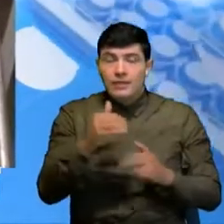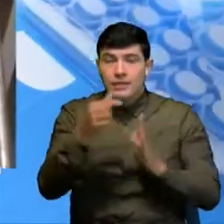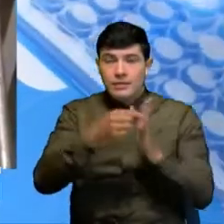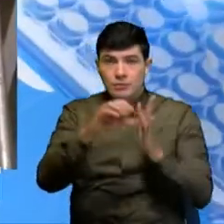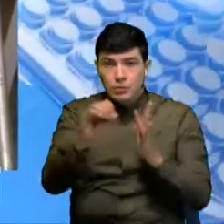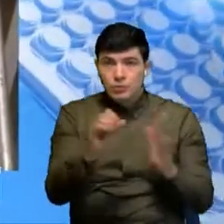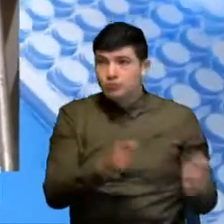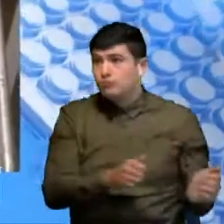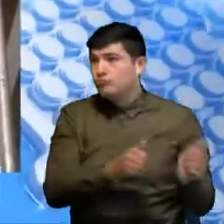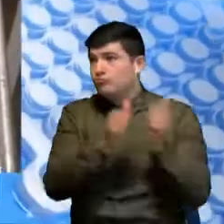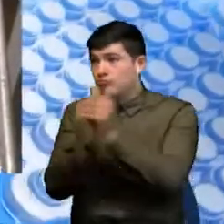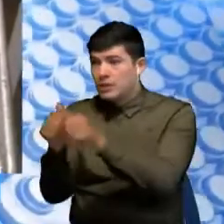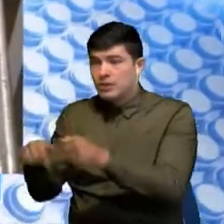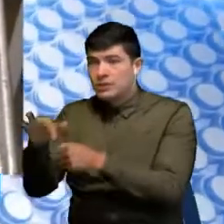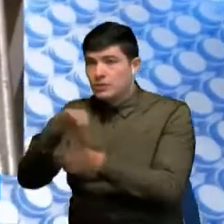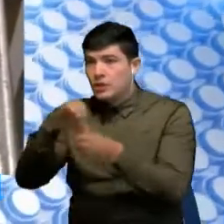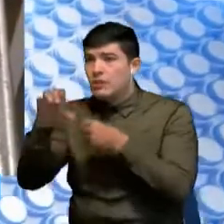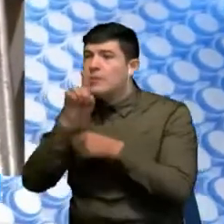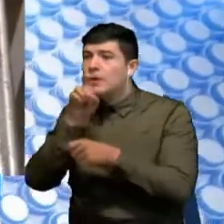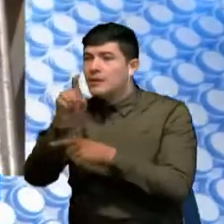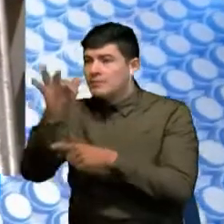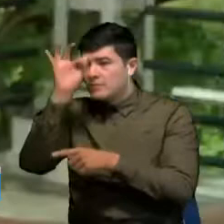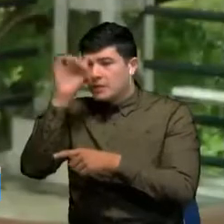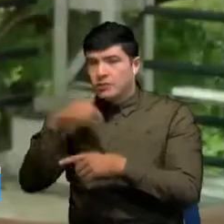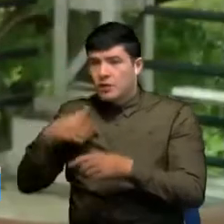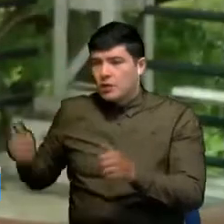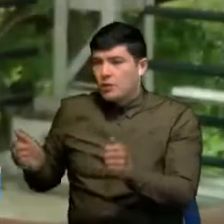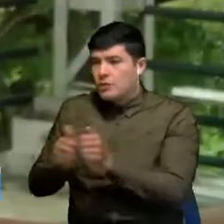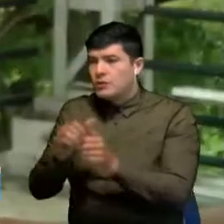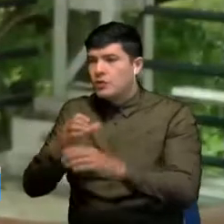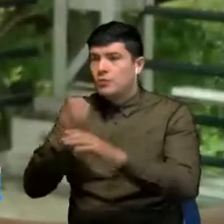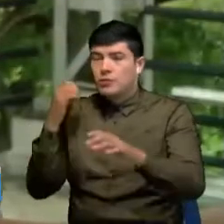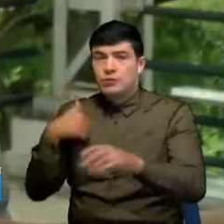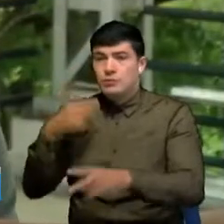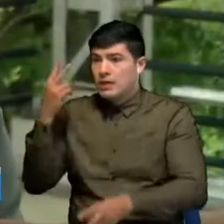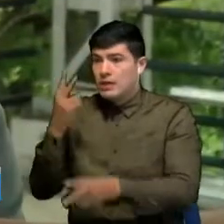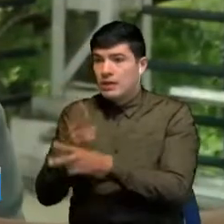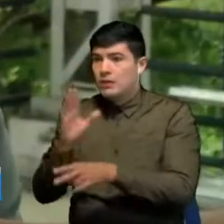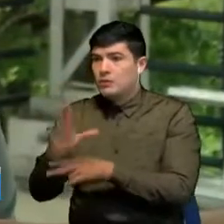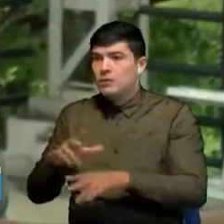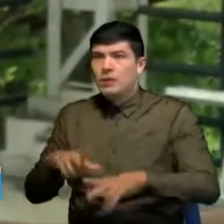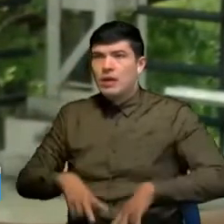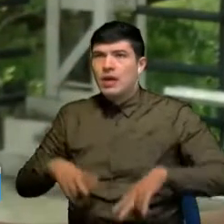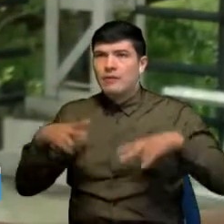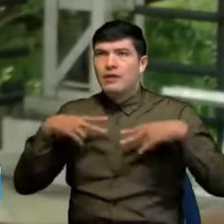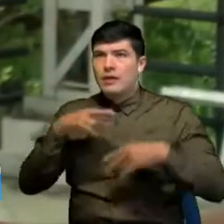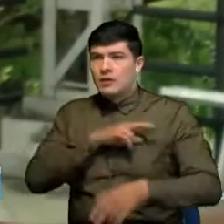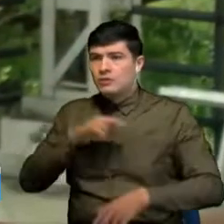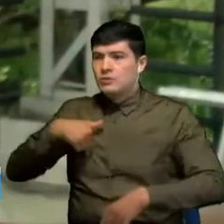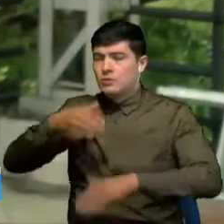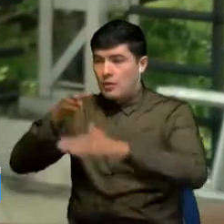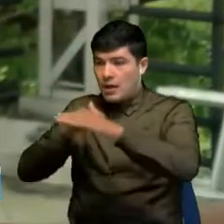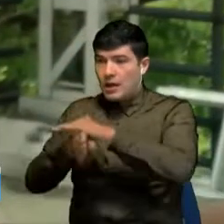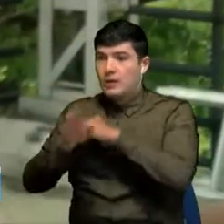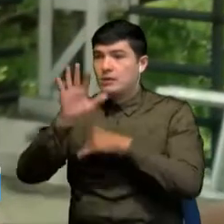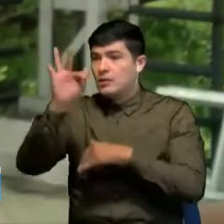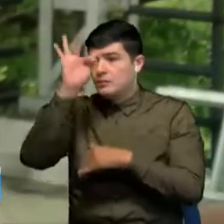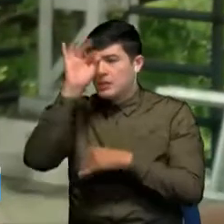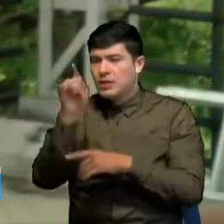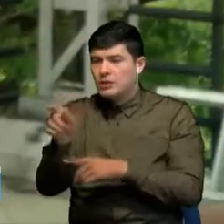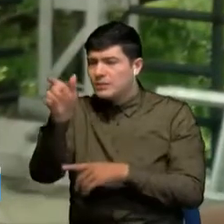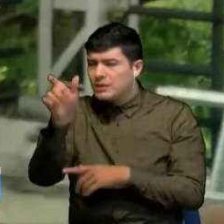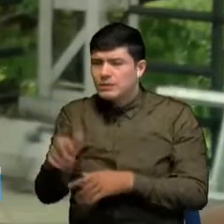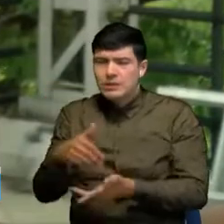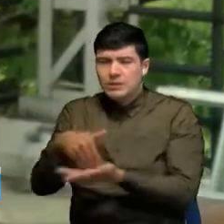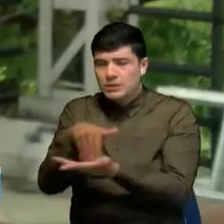linfoide aguda yo me vine en un bus con él arriesgando su vida y así entramos al hospital él estaba muy grave